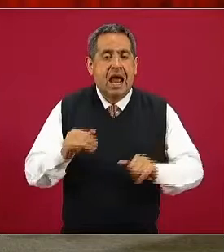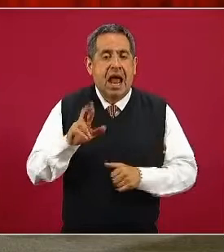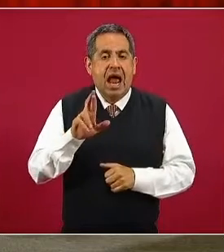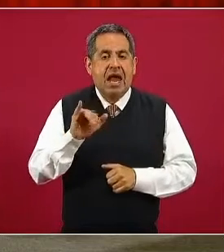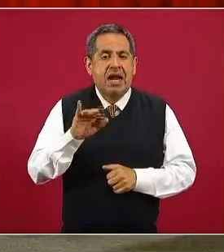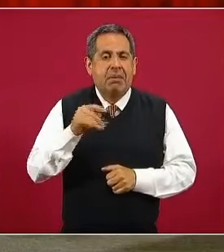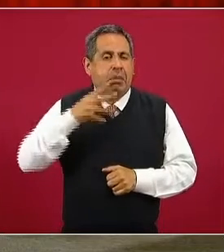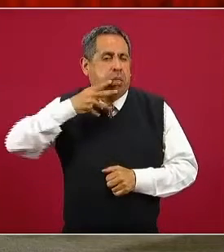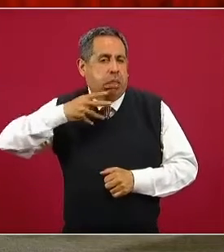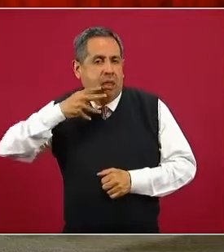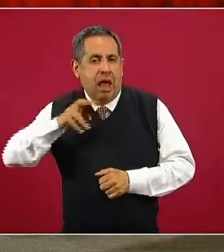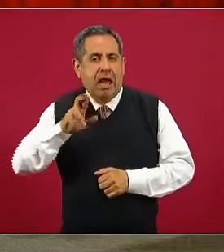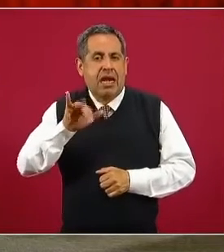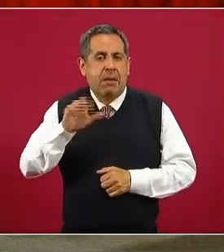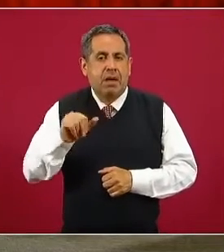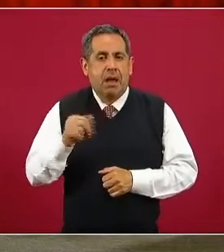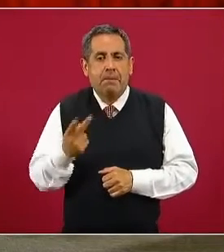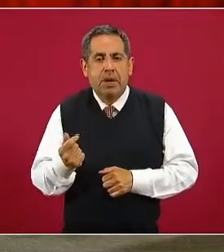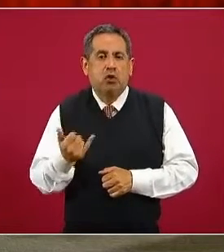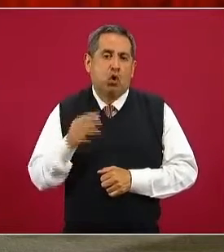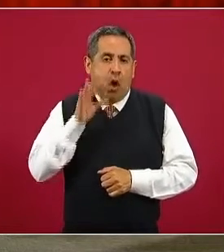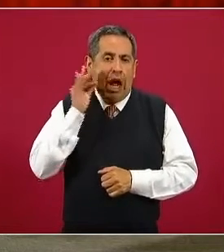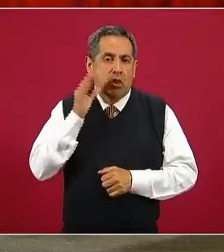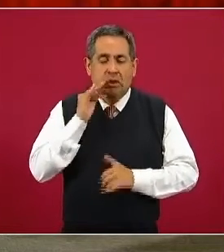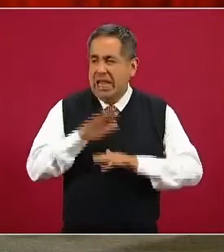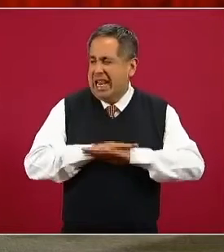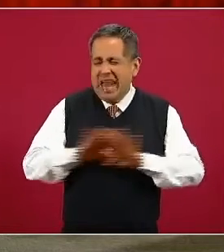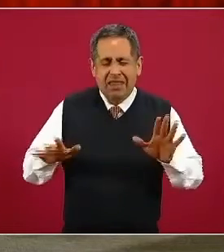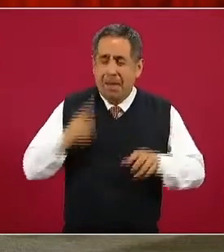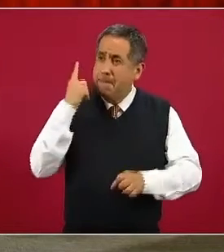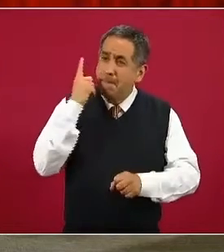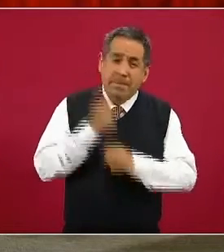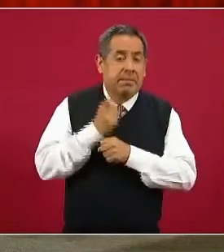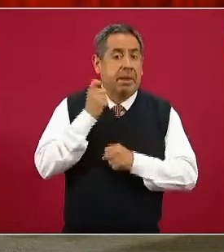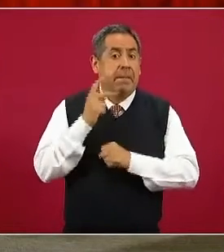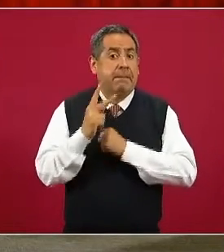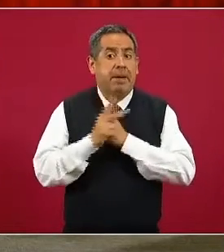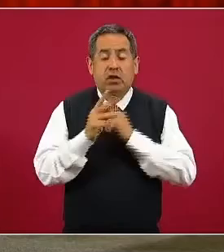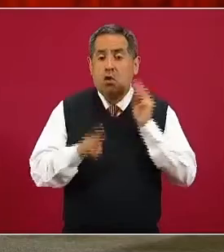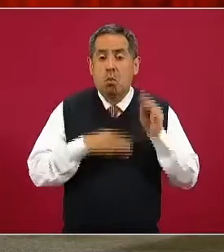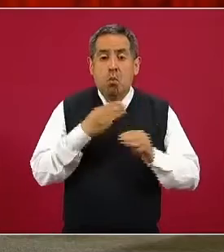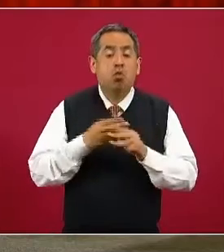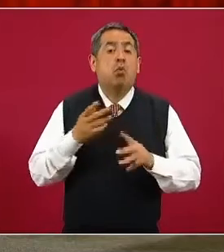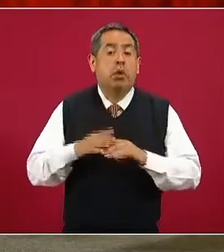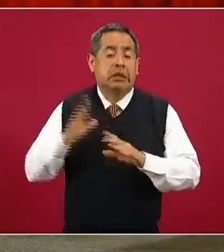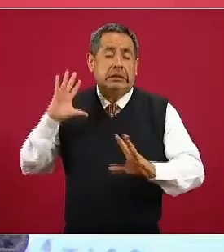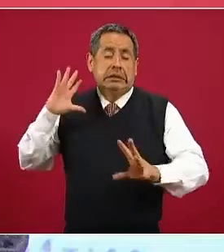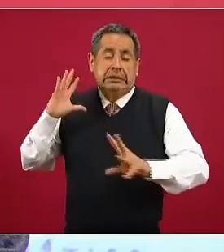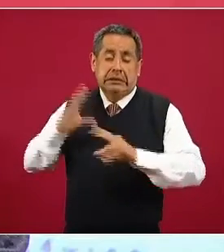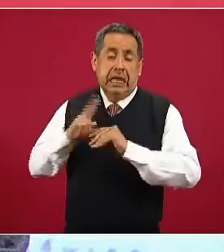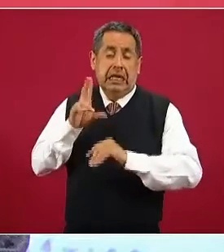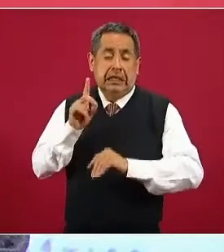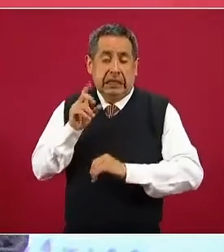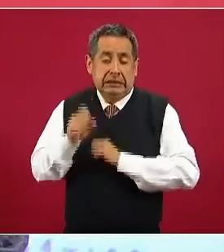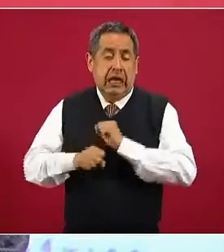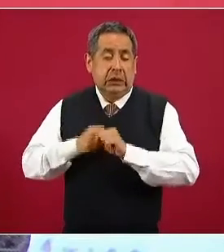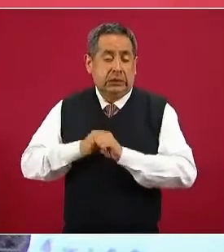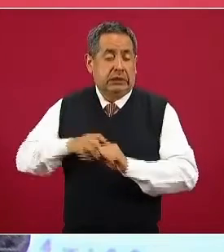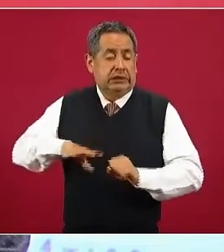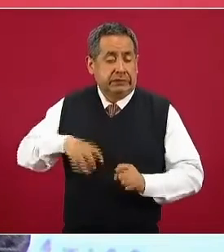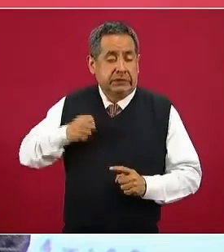gatos domésticos. Primer país del mundo. Y esto fue producto, desde luego, de más de 30 años de esfuerzo